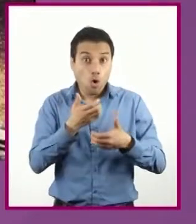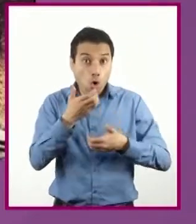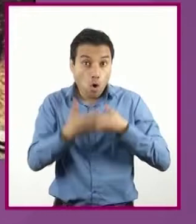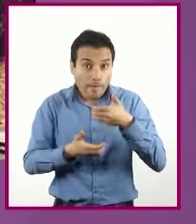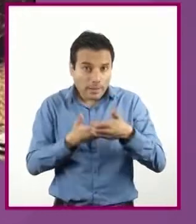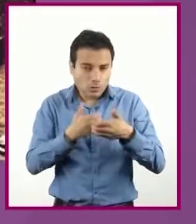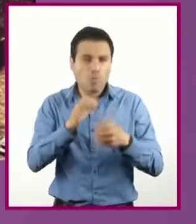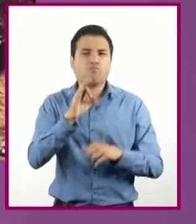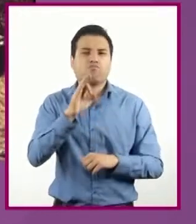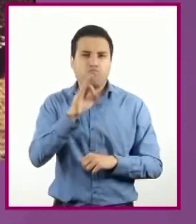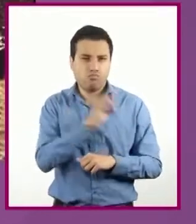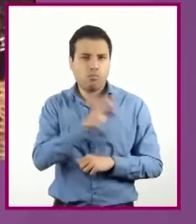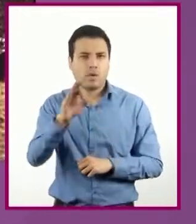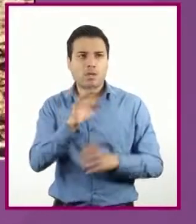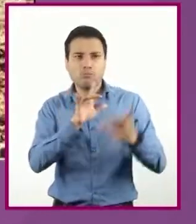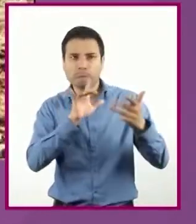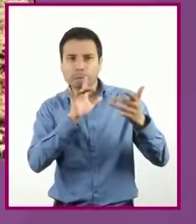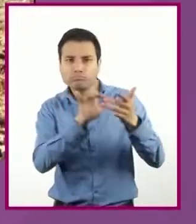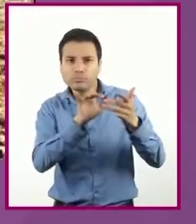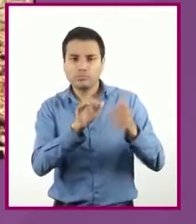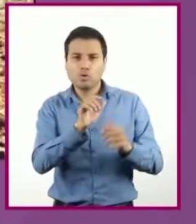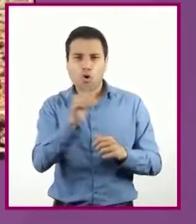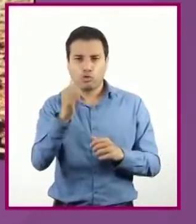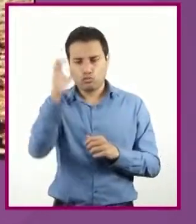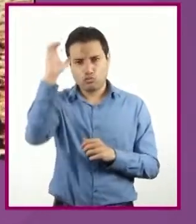establecer fuertes vínculos de intercambio con